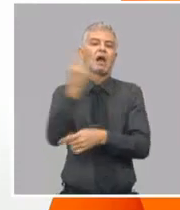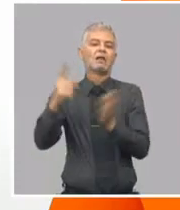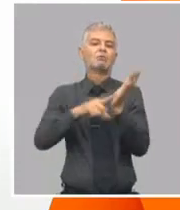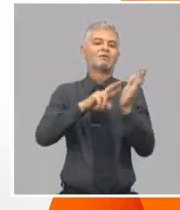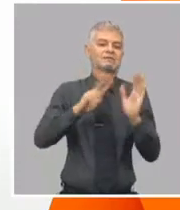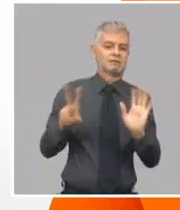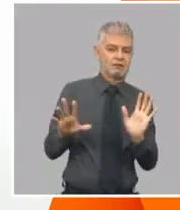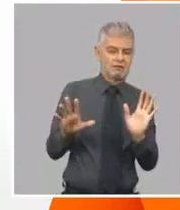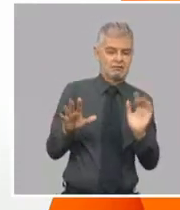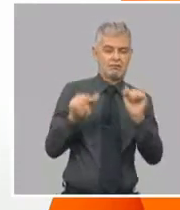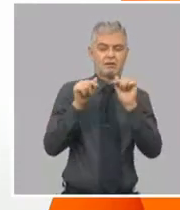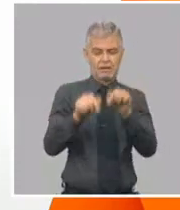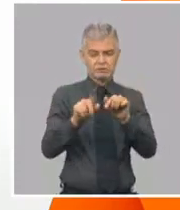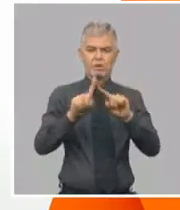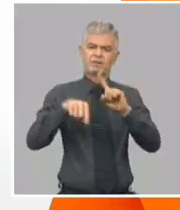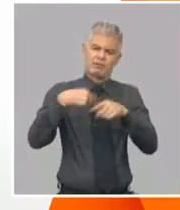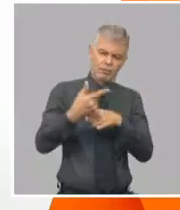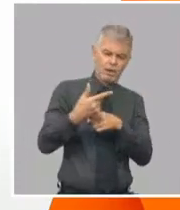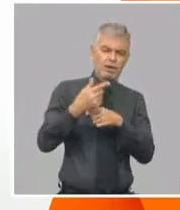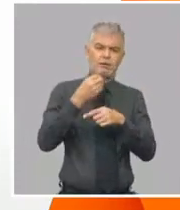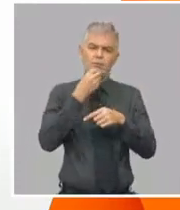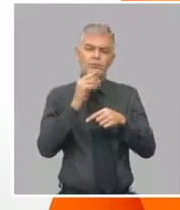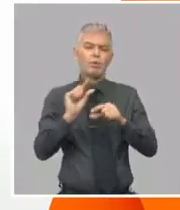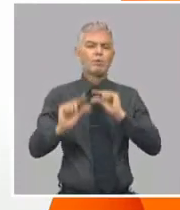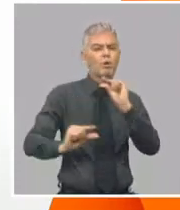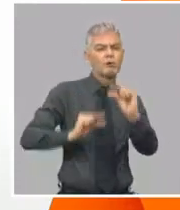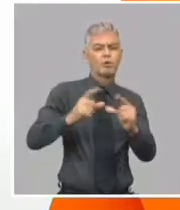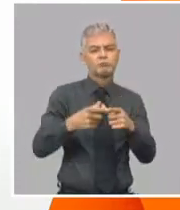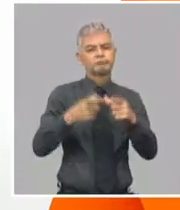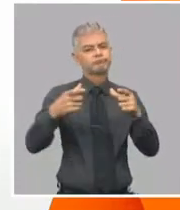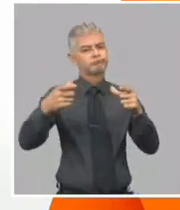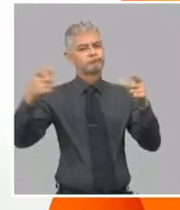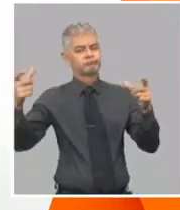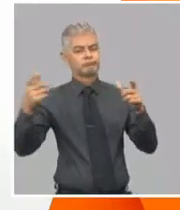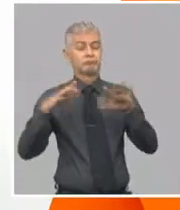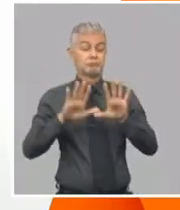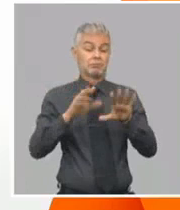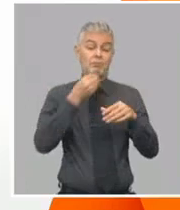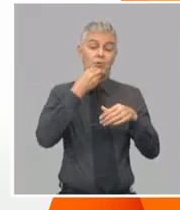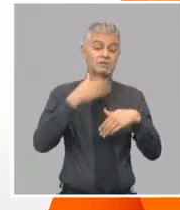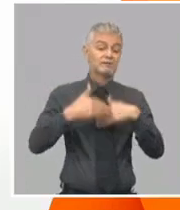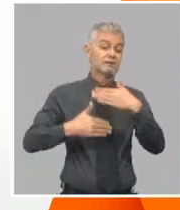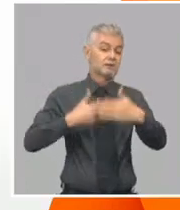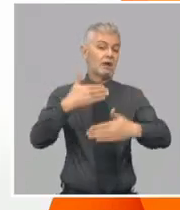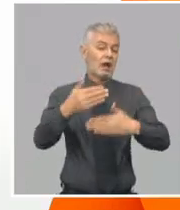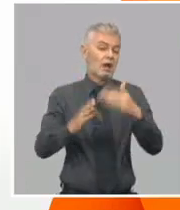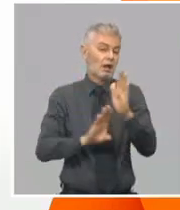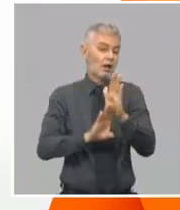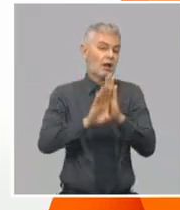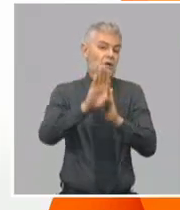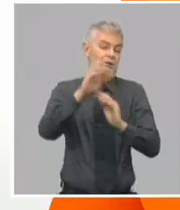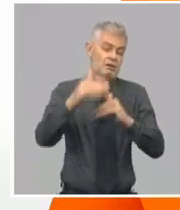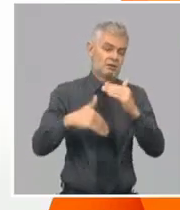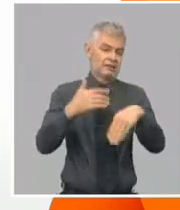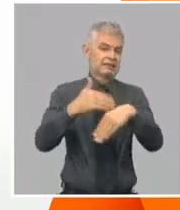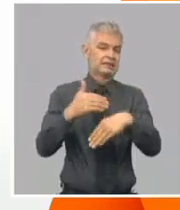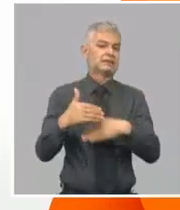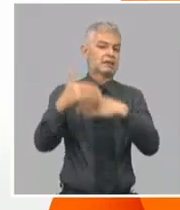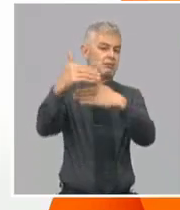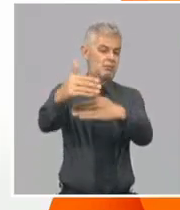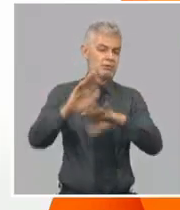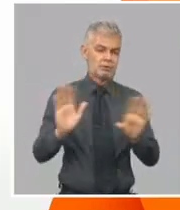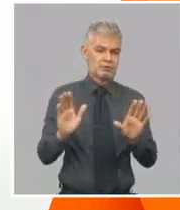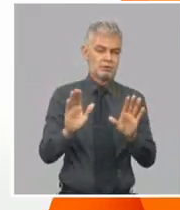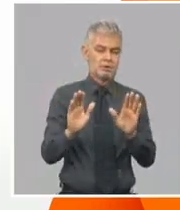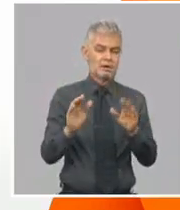bueno posteriormente eso se podrá ir incrementando en la medida en que avance el tiempo la terminal de ómnibus